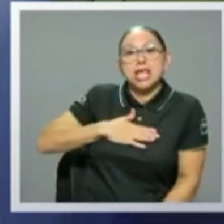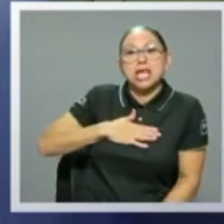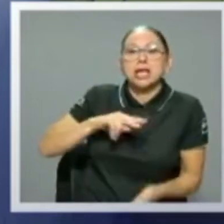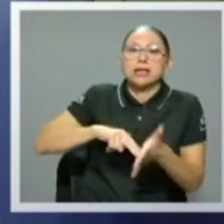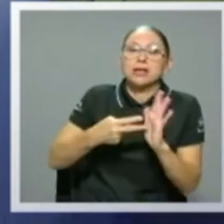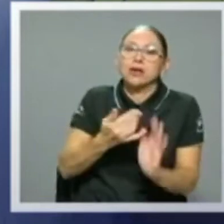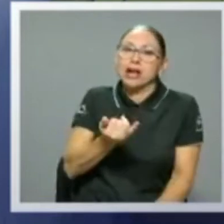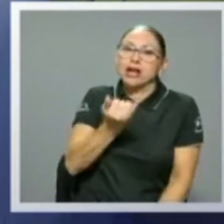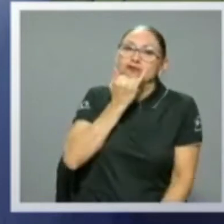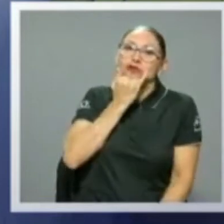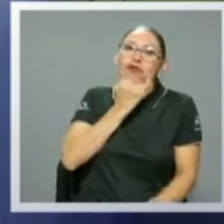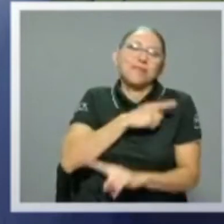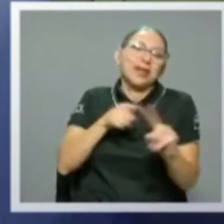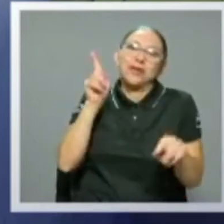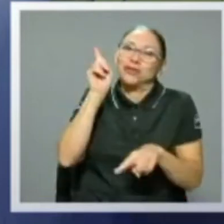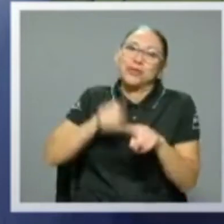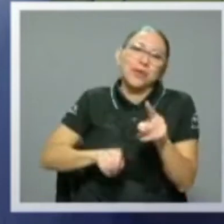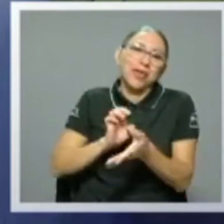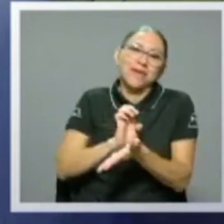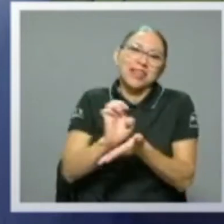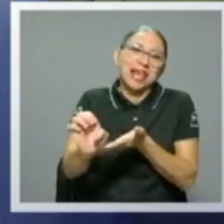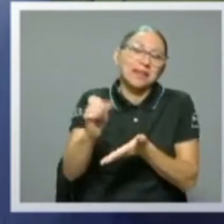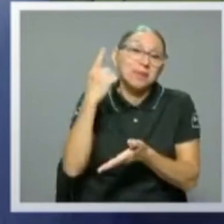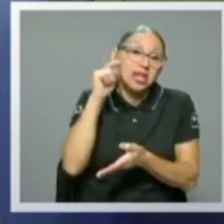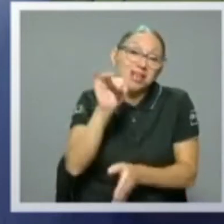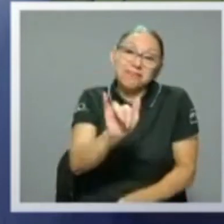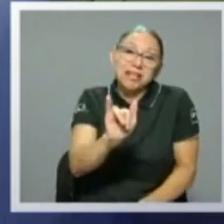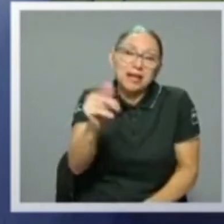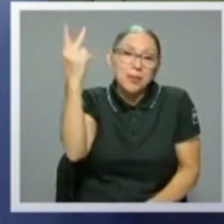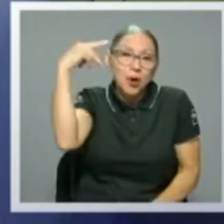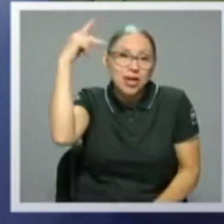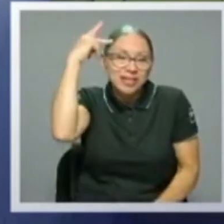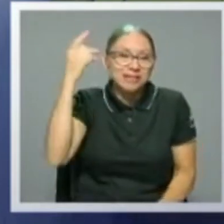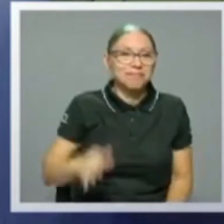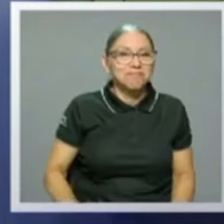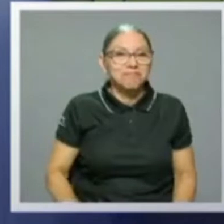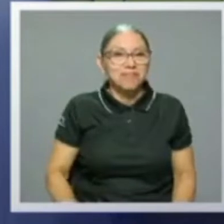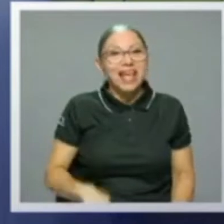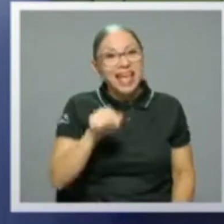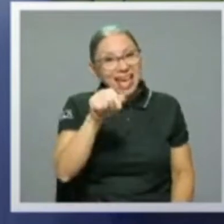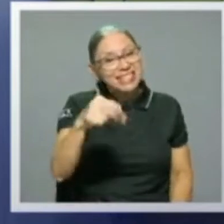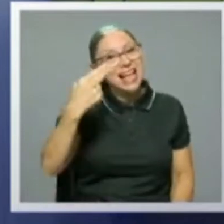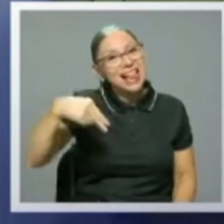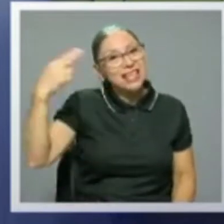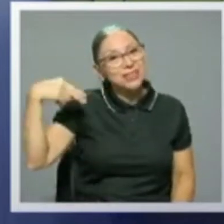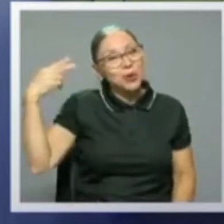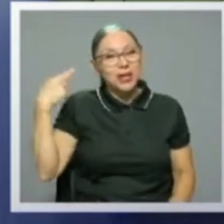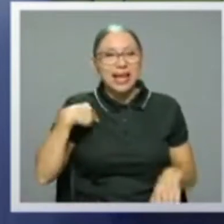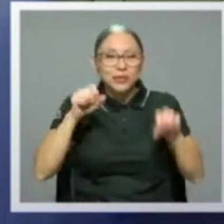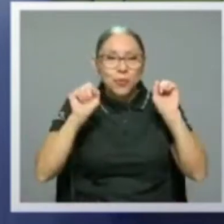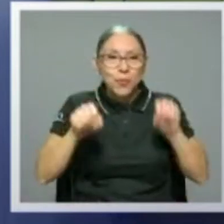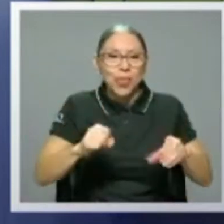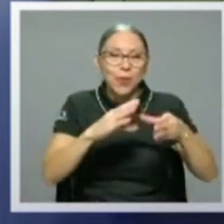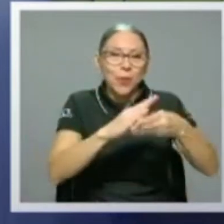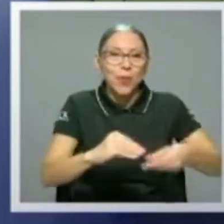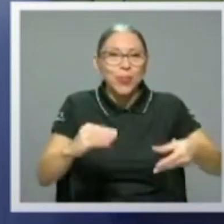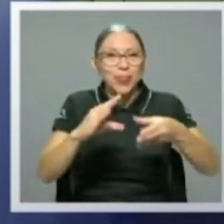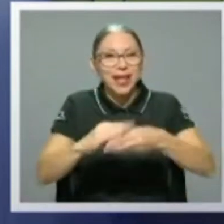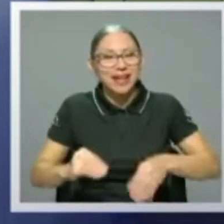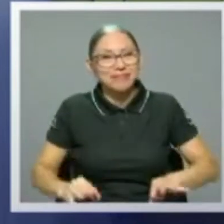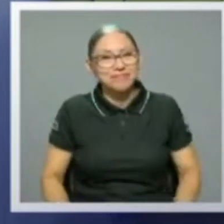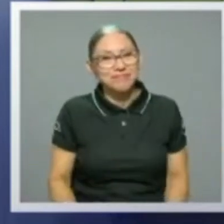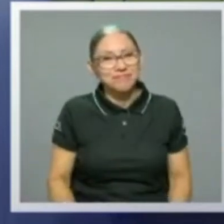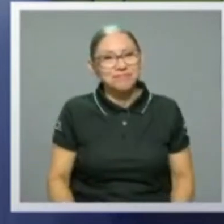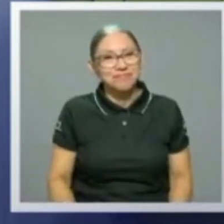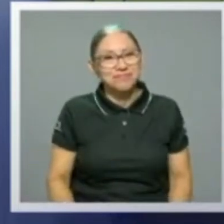la política es como es, ¿verdad? Esa es la historia, como yo la puedo contar. Excelente, don